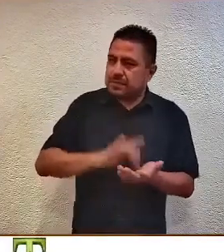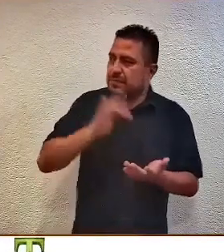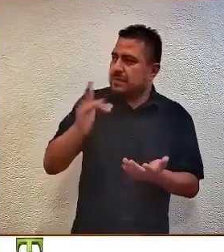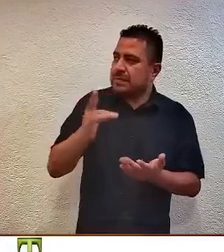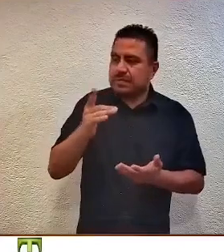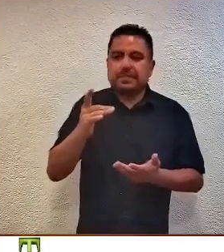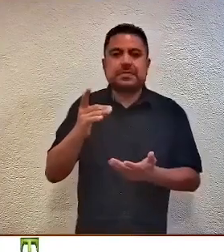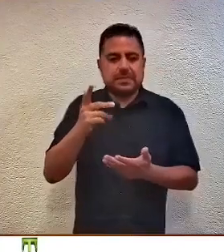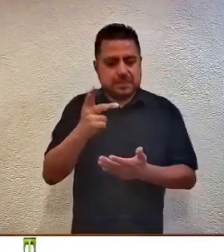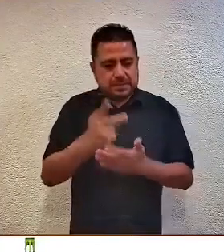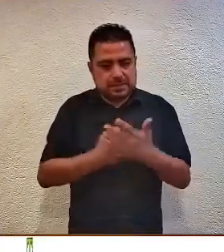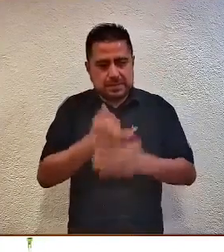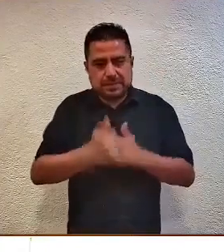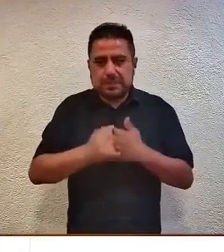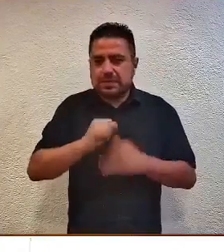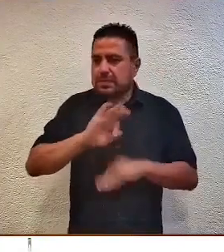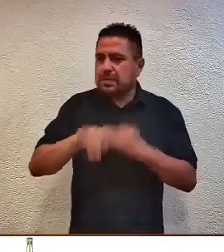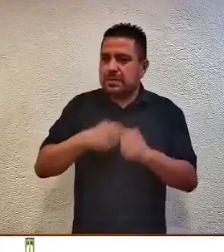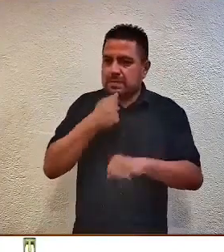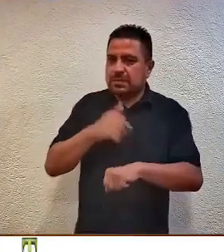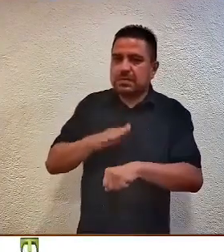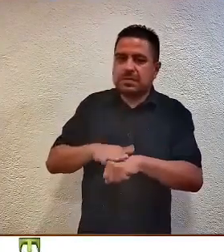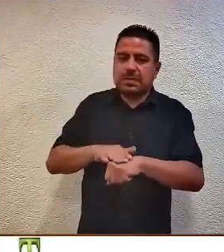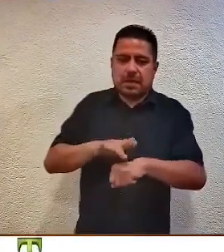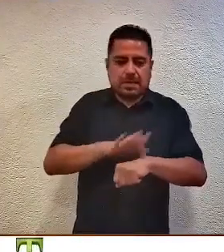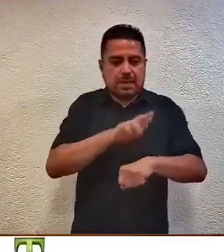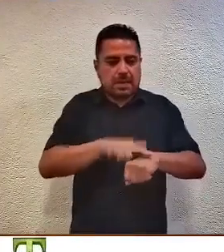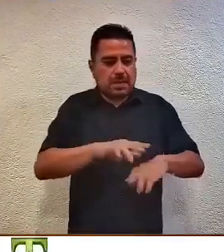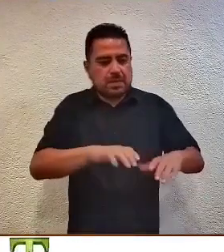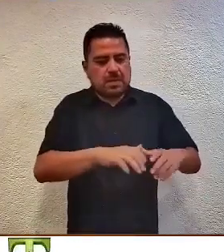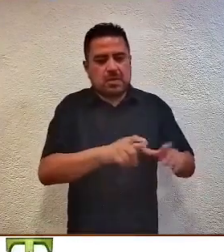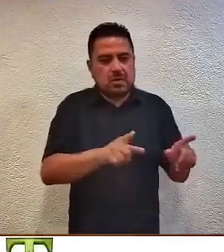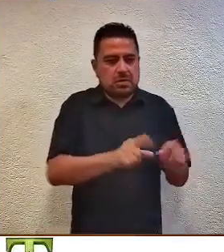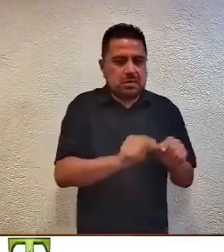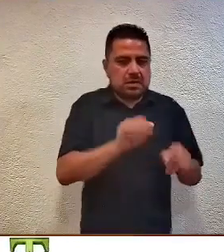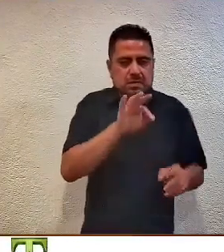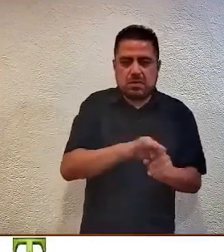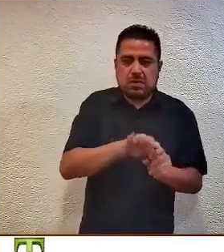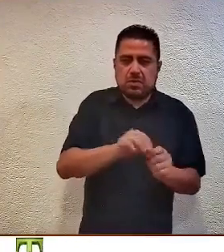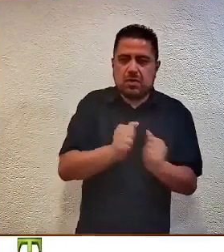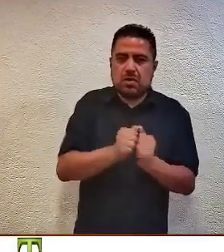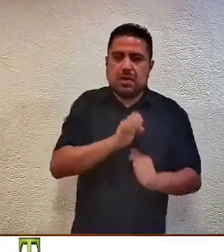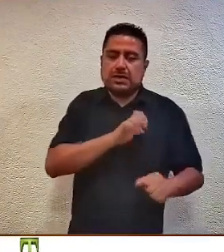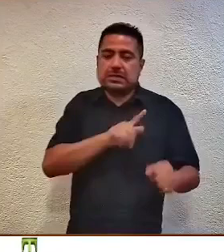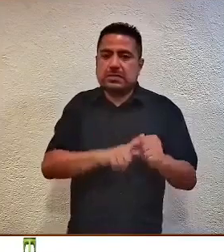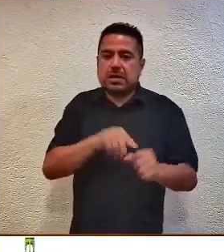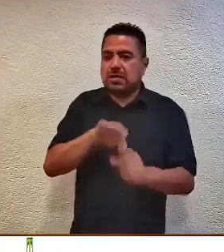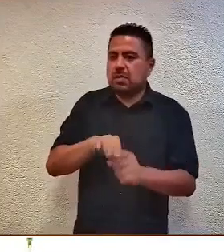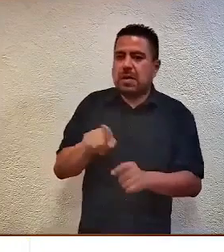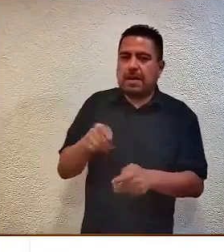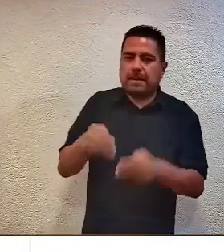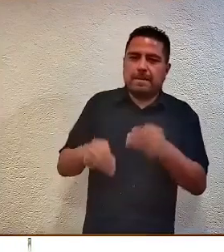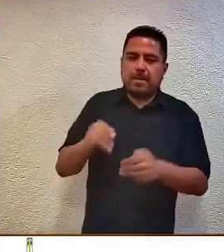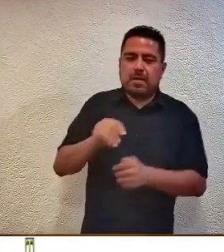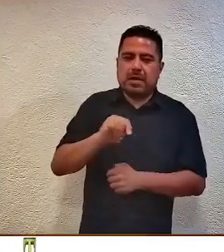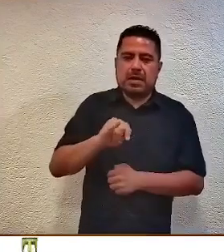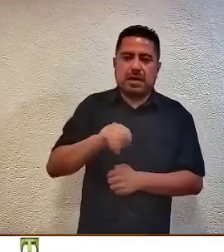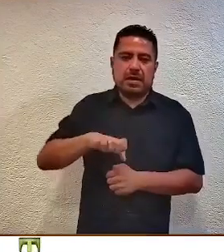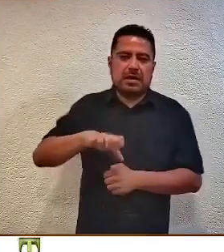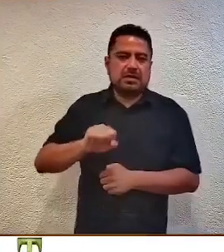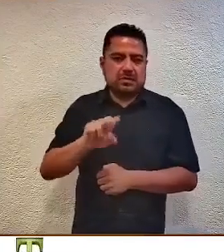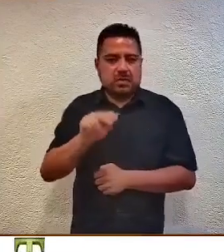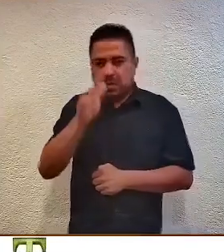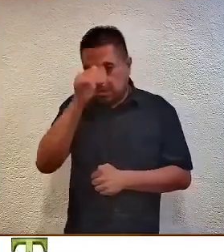Magistrada presidenta, magistradas, magistrado, el proyecto de resolución fue aprobado por mayoría de votos con el voto particular del magistrado José Inés Betancourt